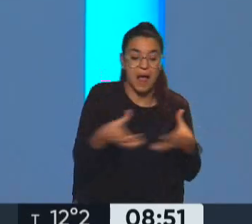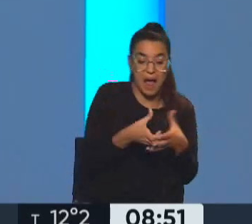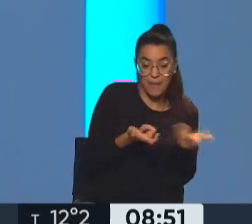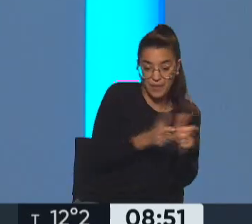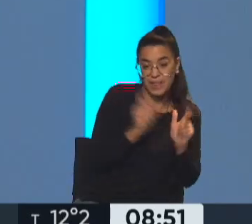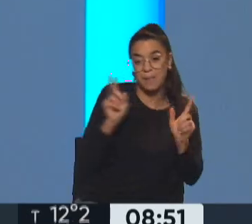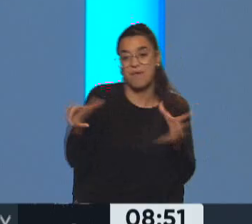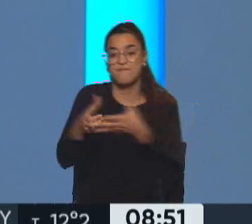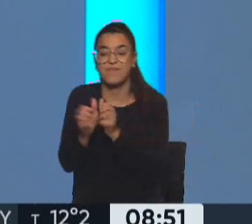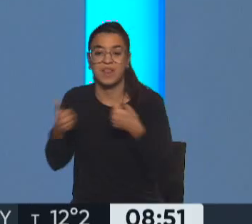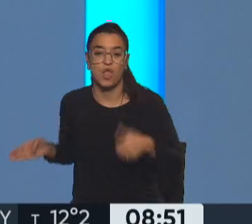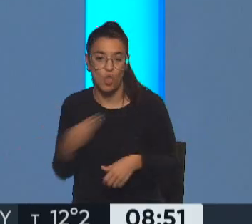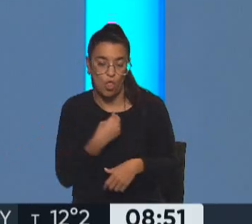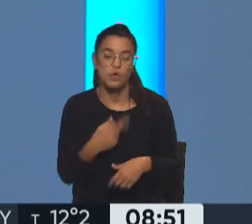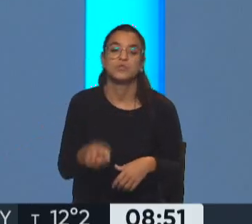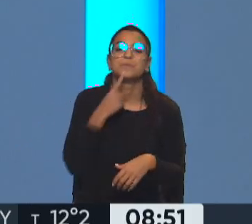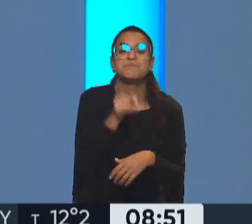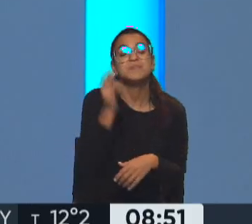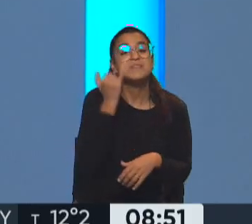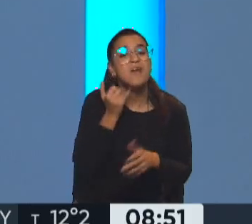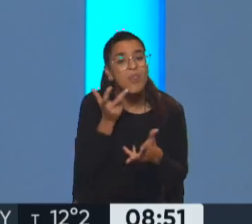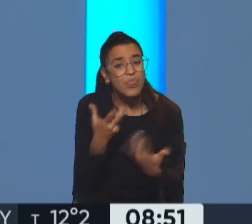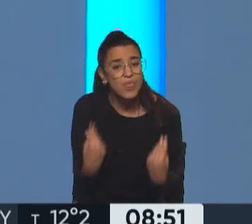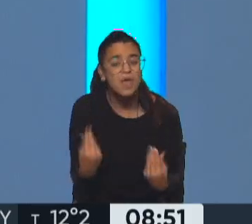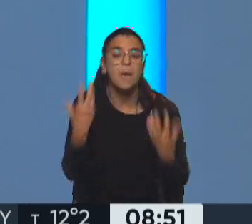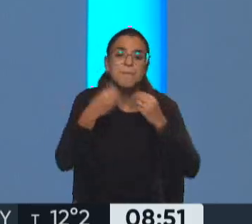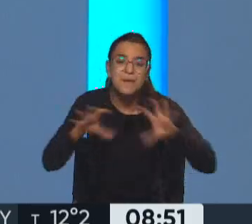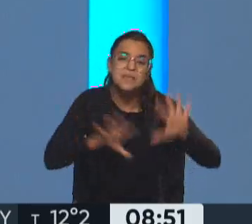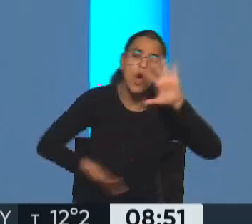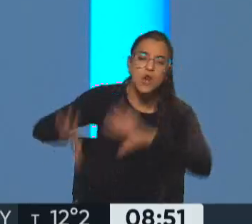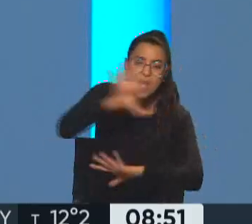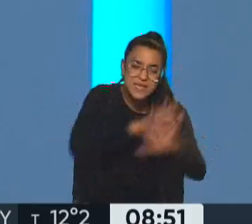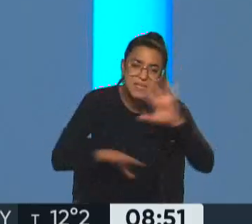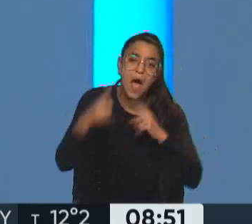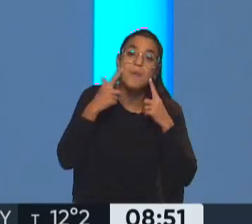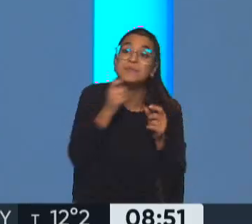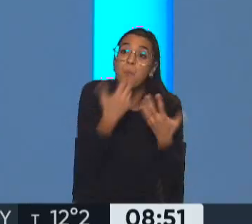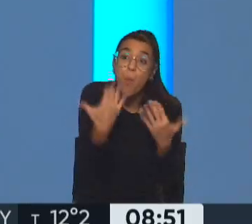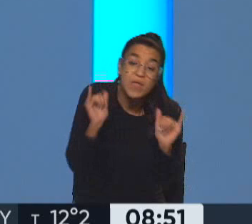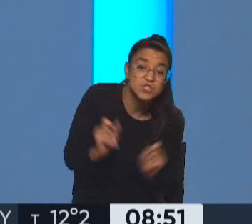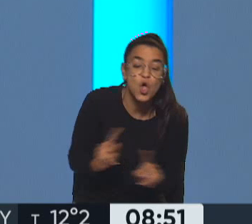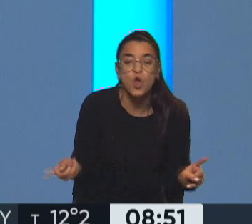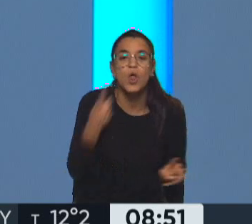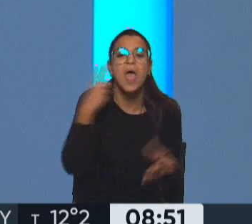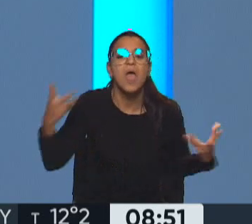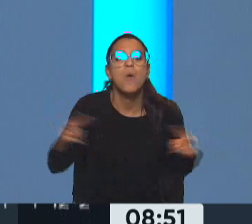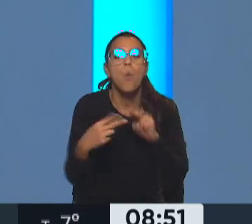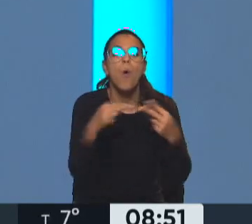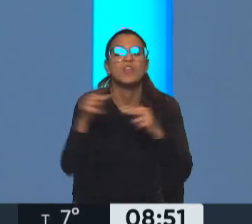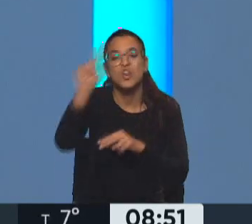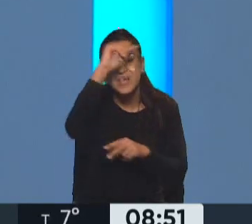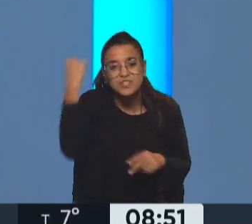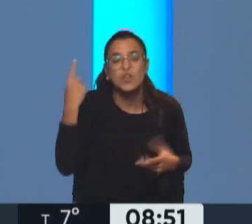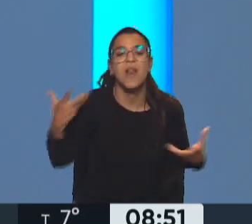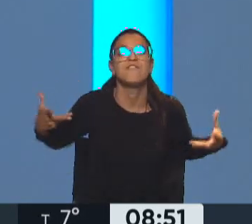todas las patas que integran el frente de todos ya se está hablando de empezar a organizar hay que ver si es posible un encuentro nacional del frente